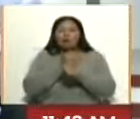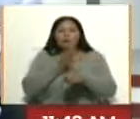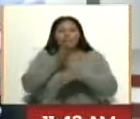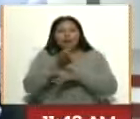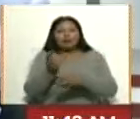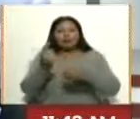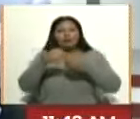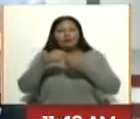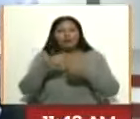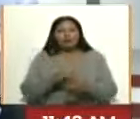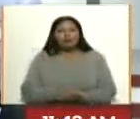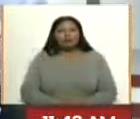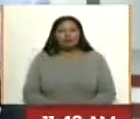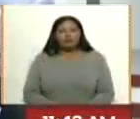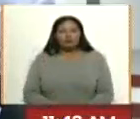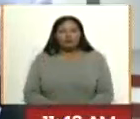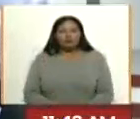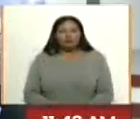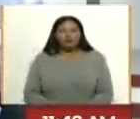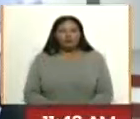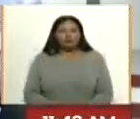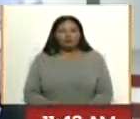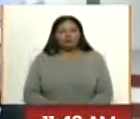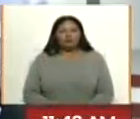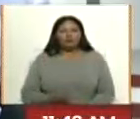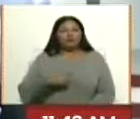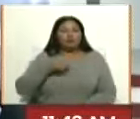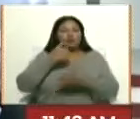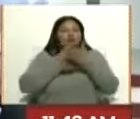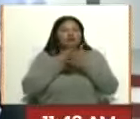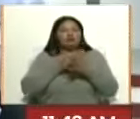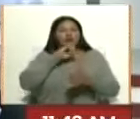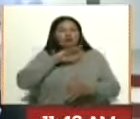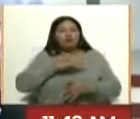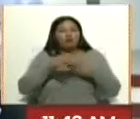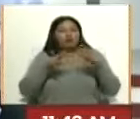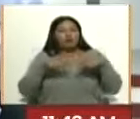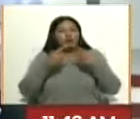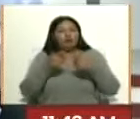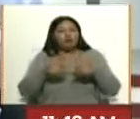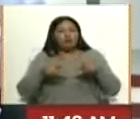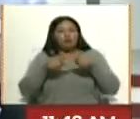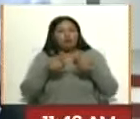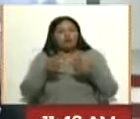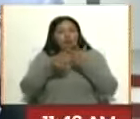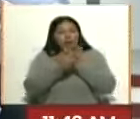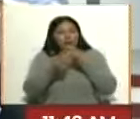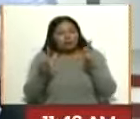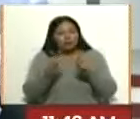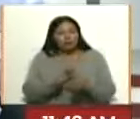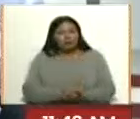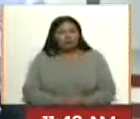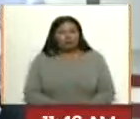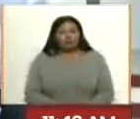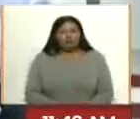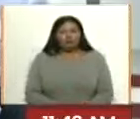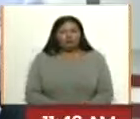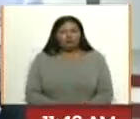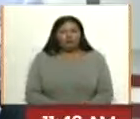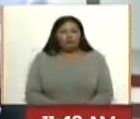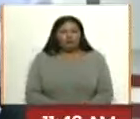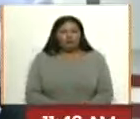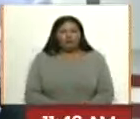se incorpore a esta lucha histórica, que ratifique los anhelos, los sueños de la generación libertadora y que todos